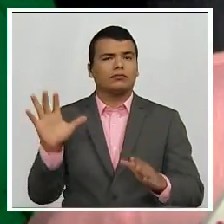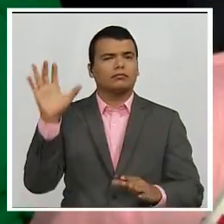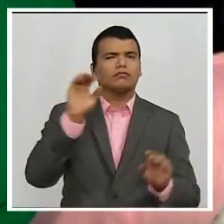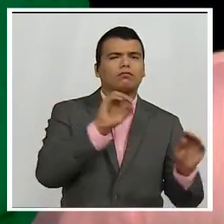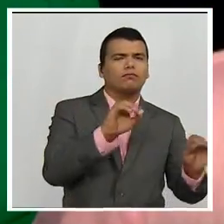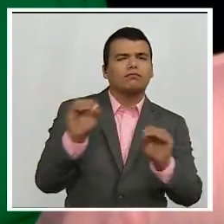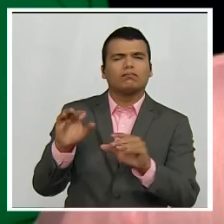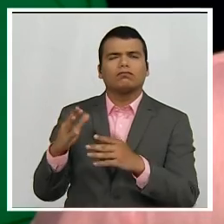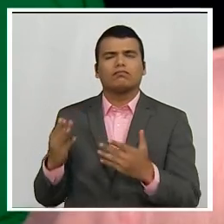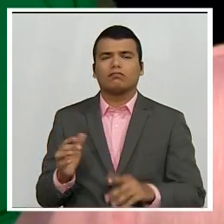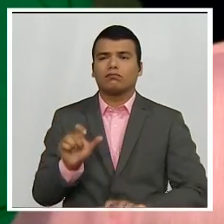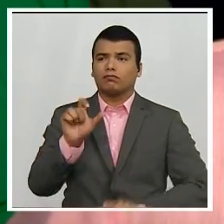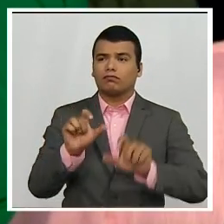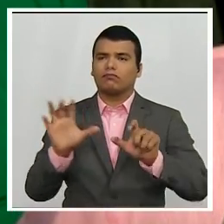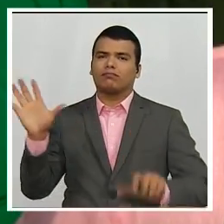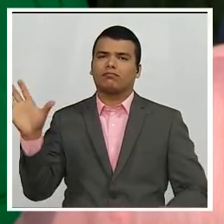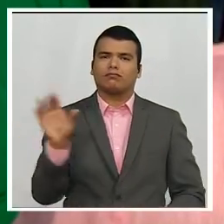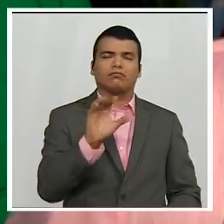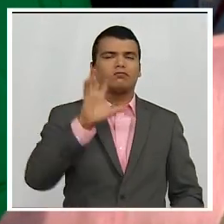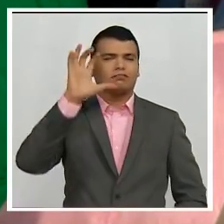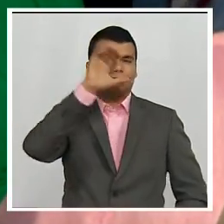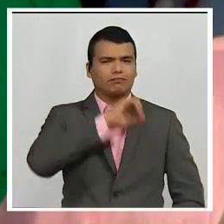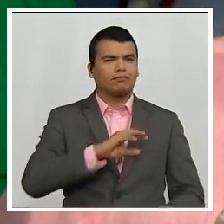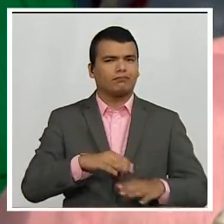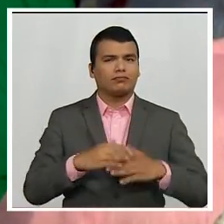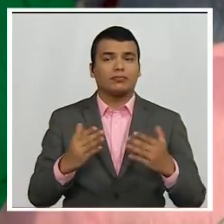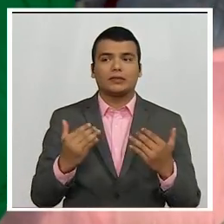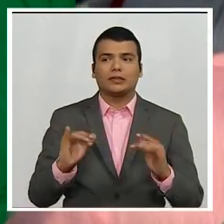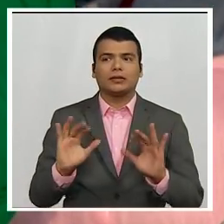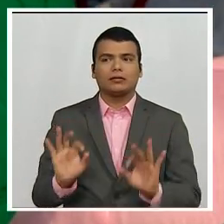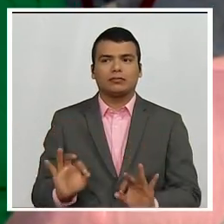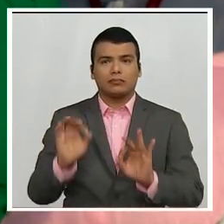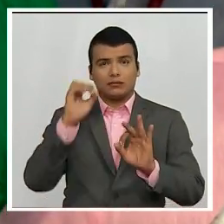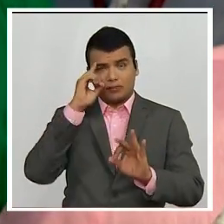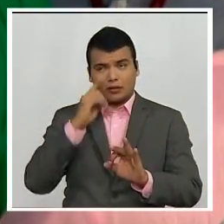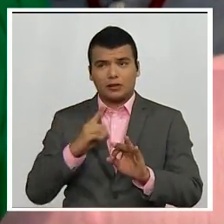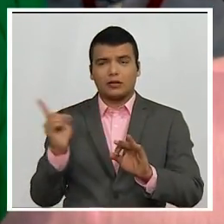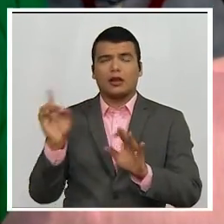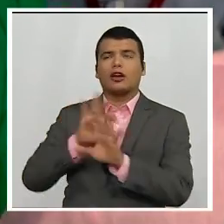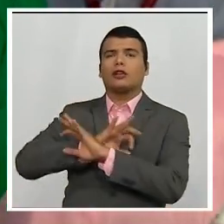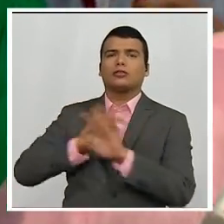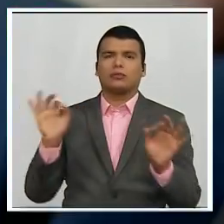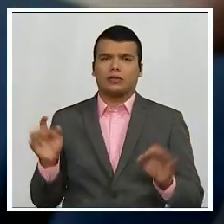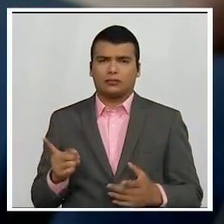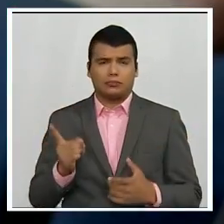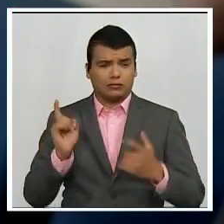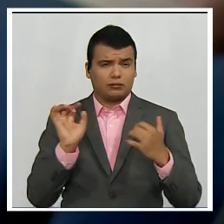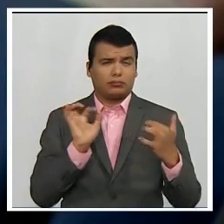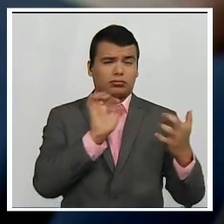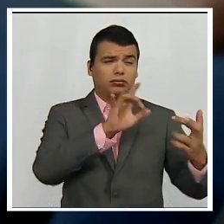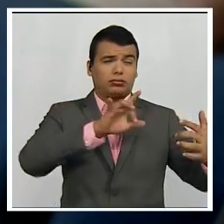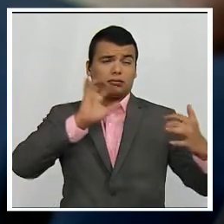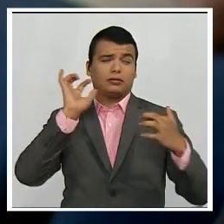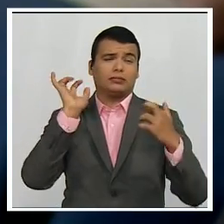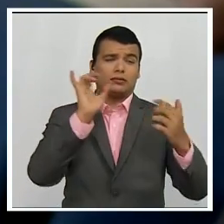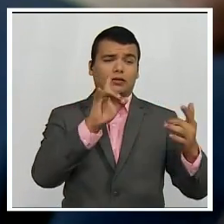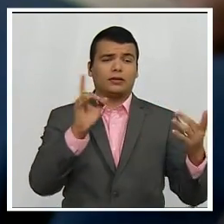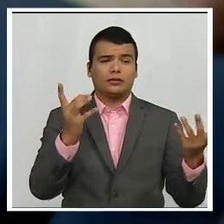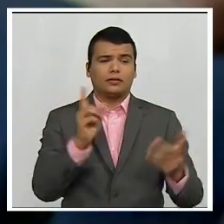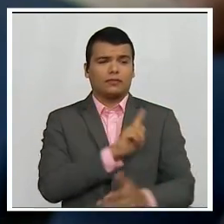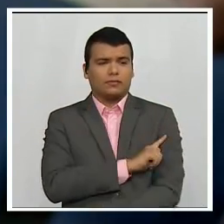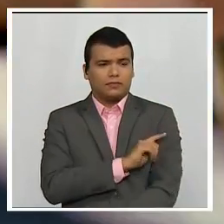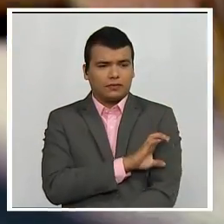que ya llegamos llegamos al punto del no retorno de que la guerra entre las farc